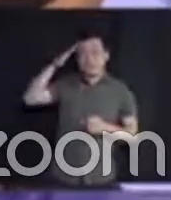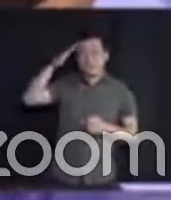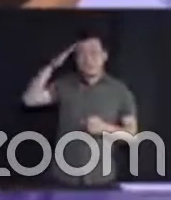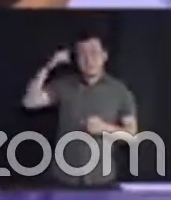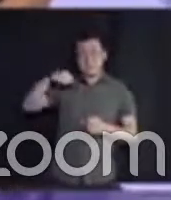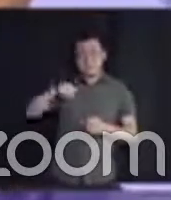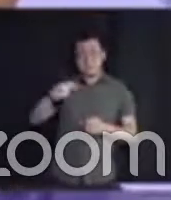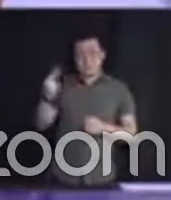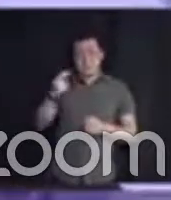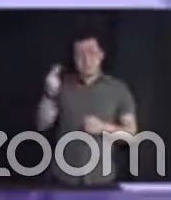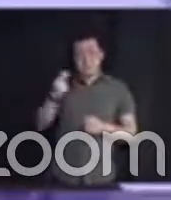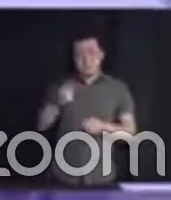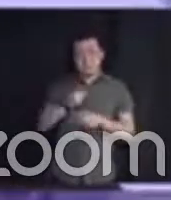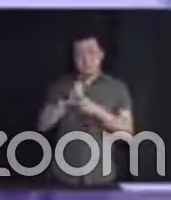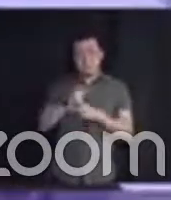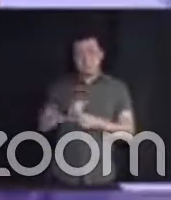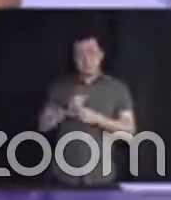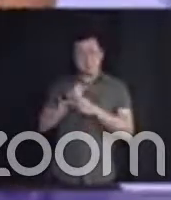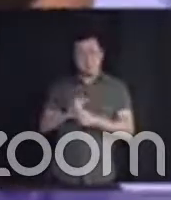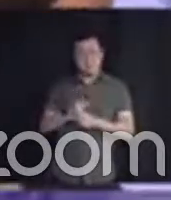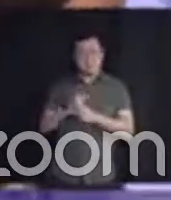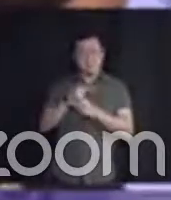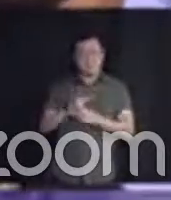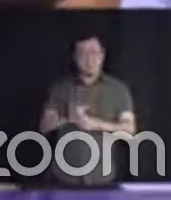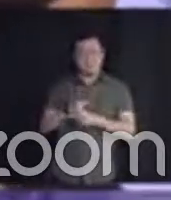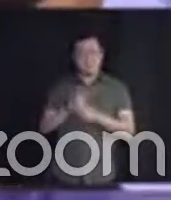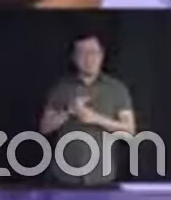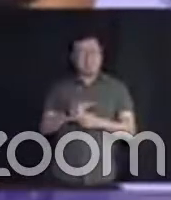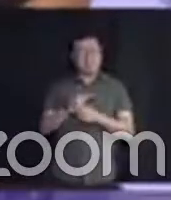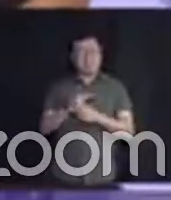que trabajar la paciencia de santo.